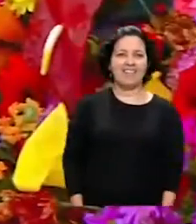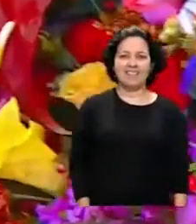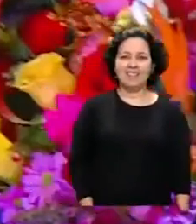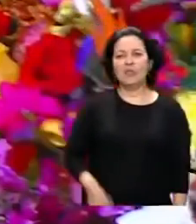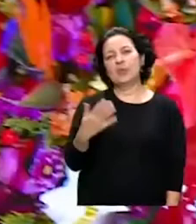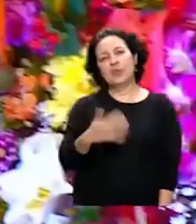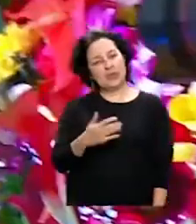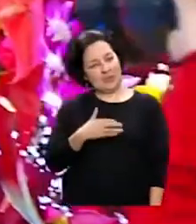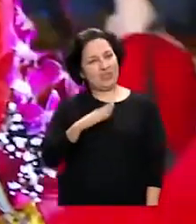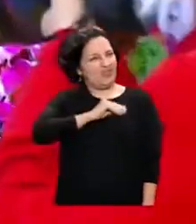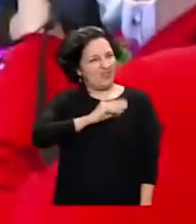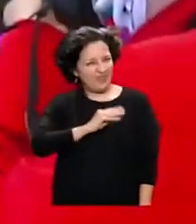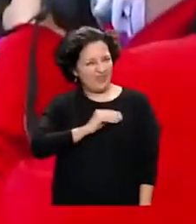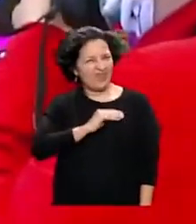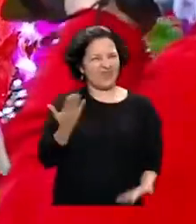Eso.